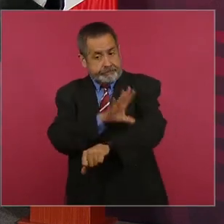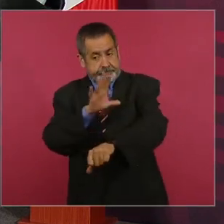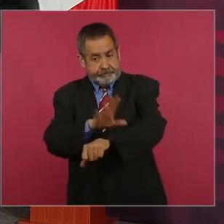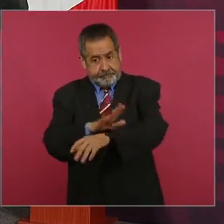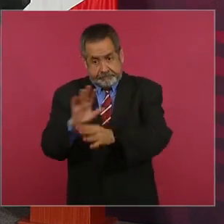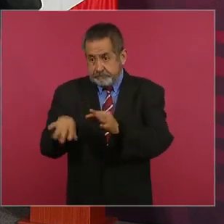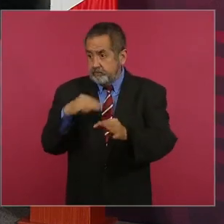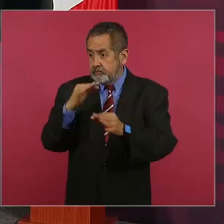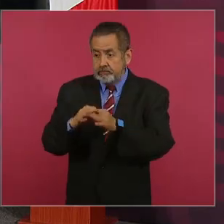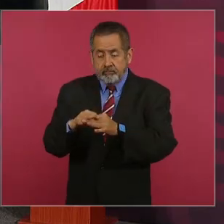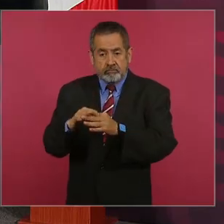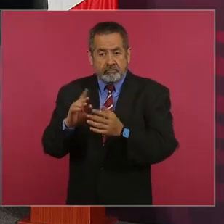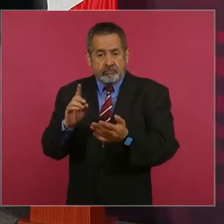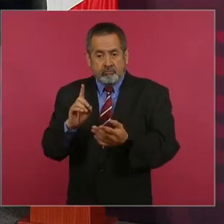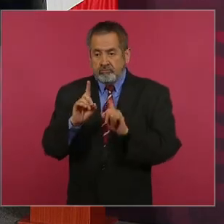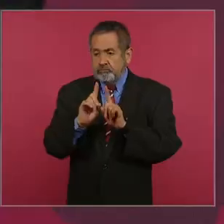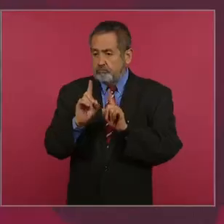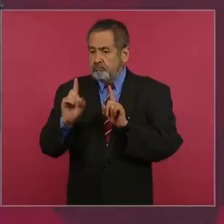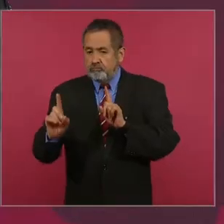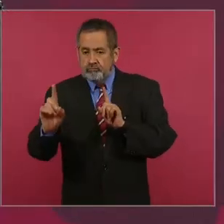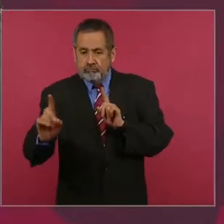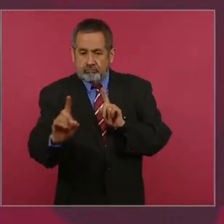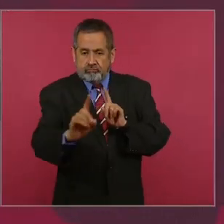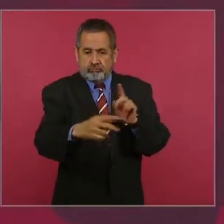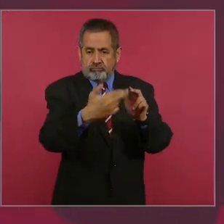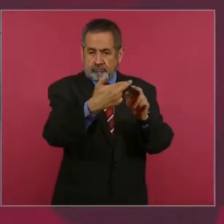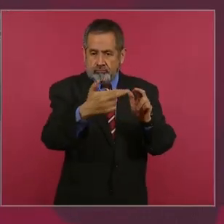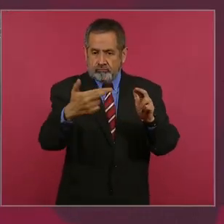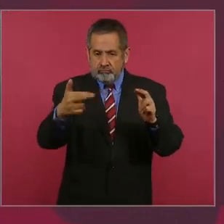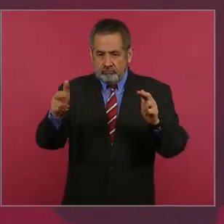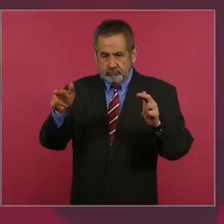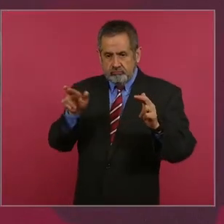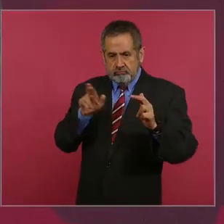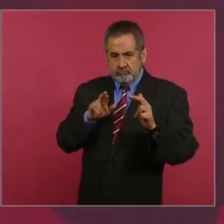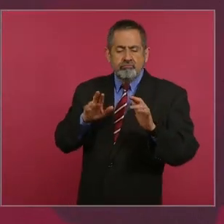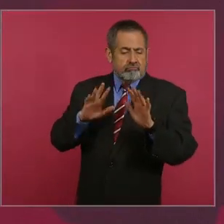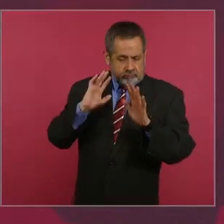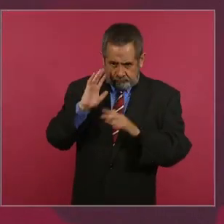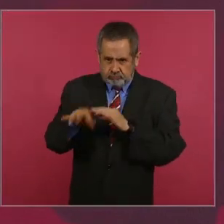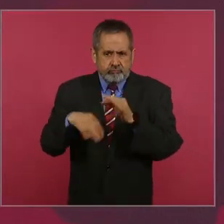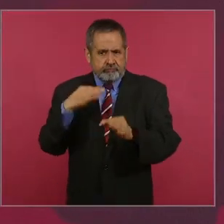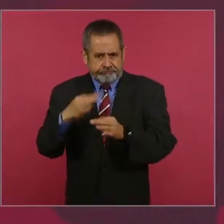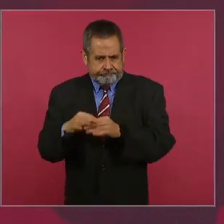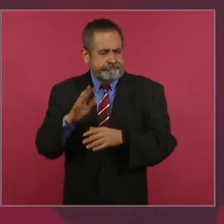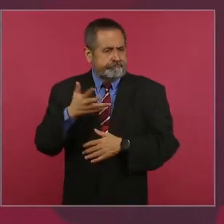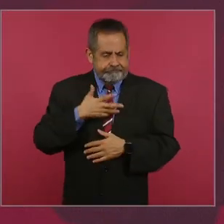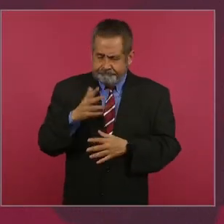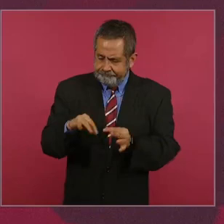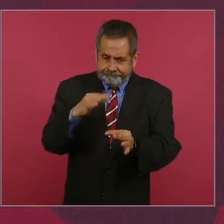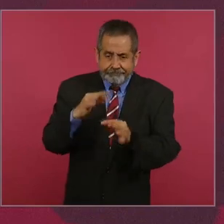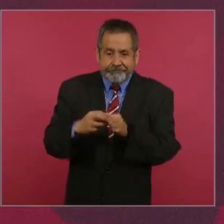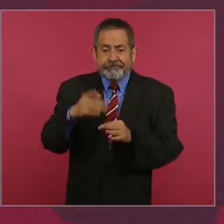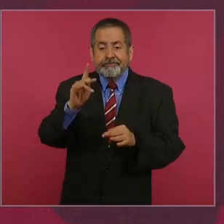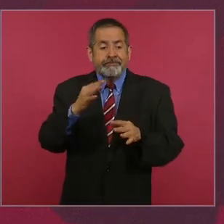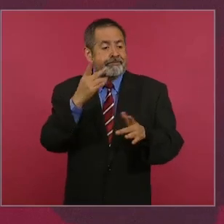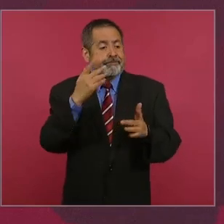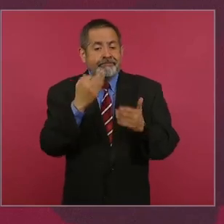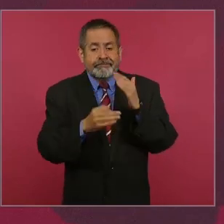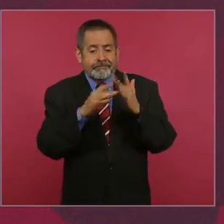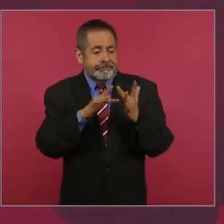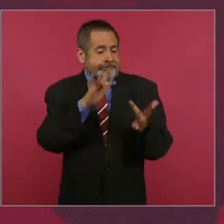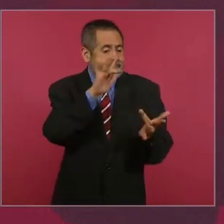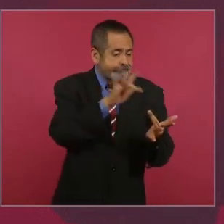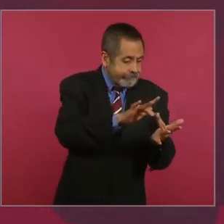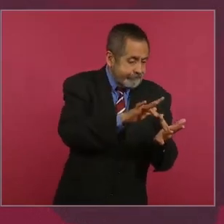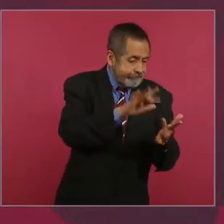funcionando, pero el huracán afectó conexiones y ahora lo que están haciendo